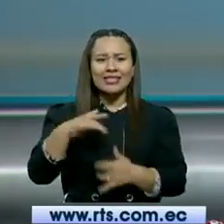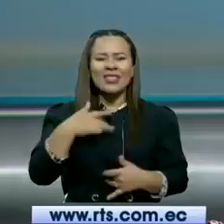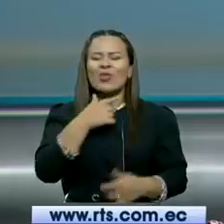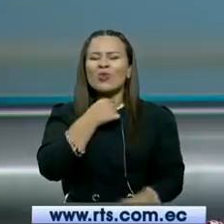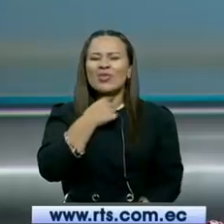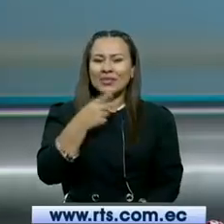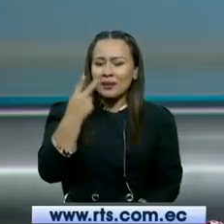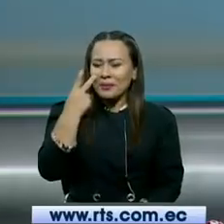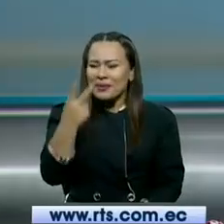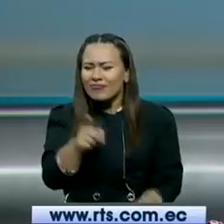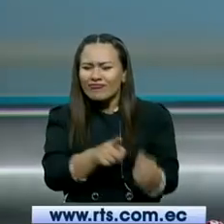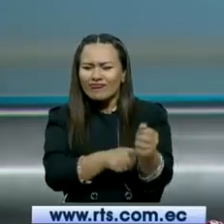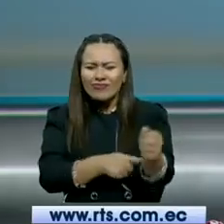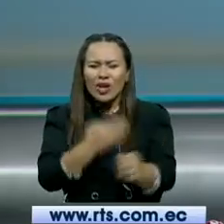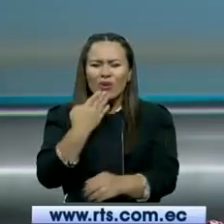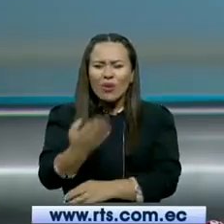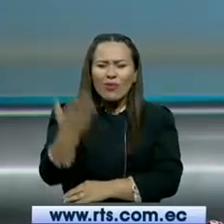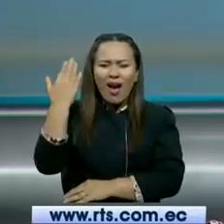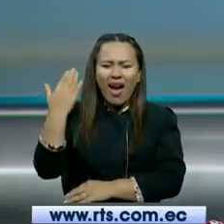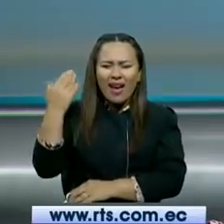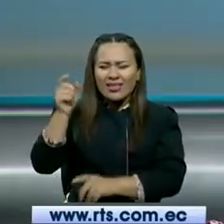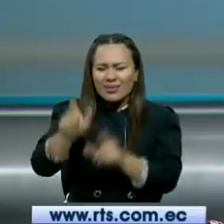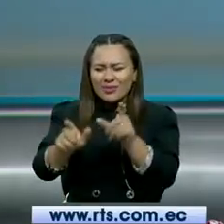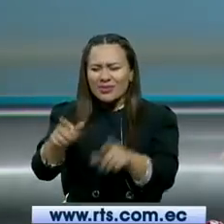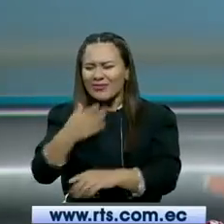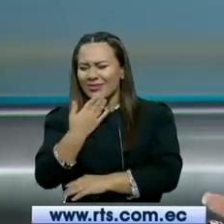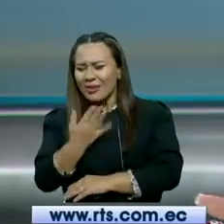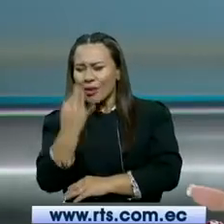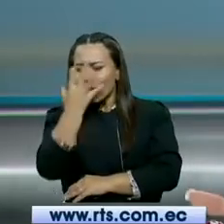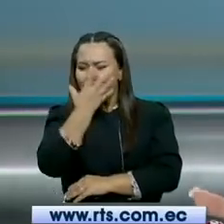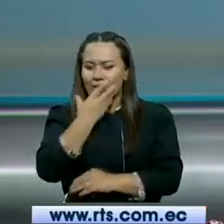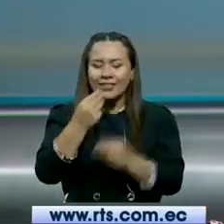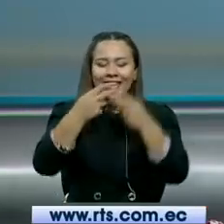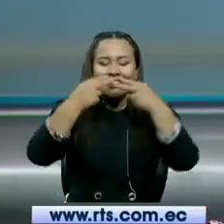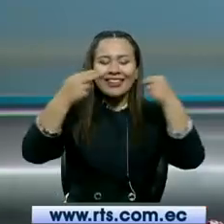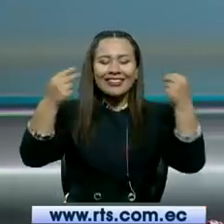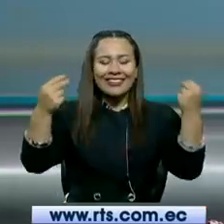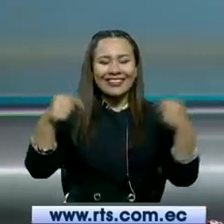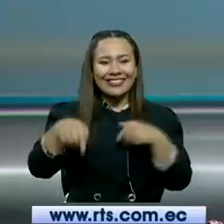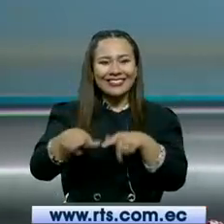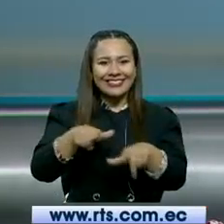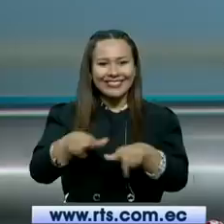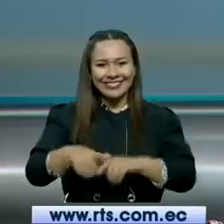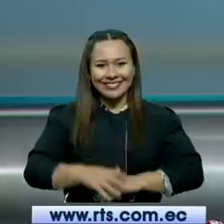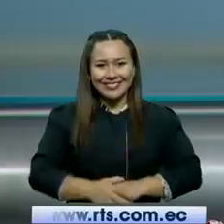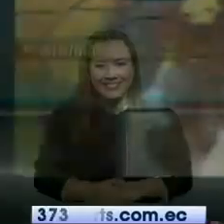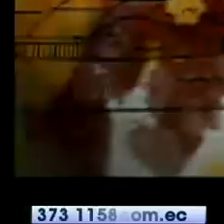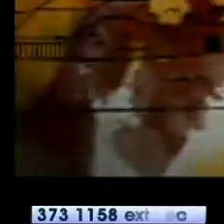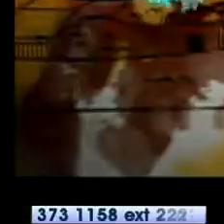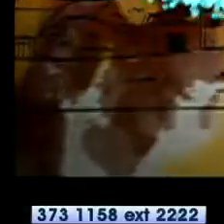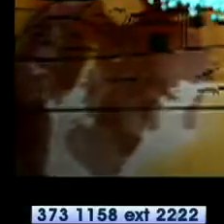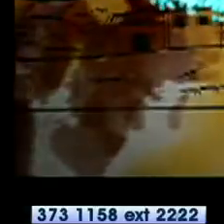atraídos por las tradiciones ancestrales de su gente y por las bellezas naturales de la región.